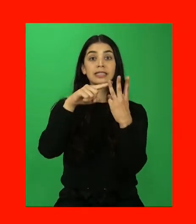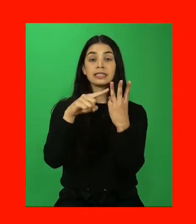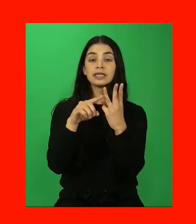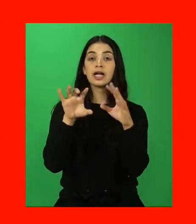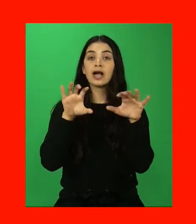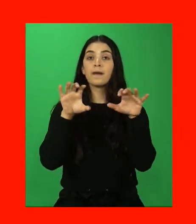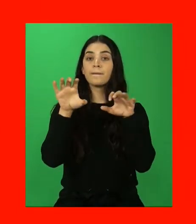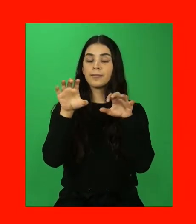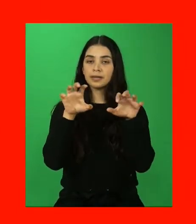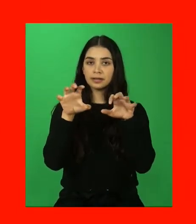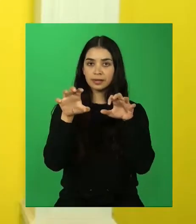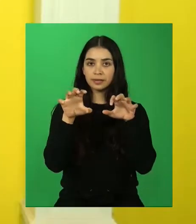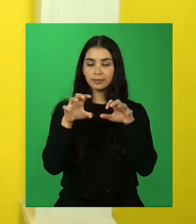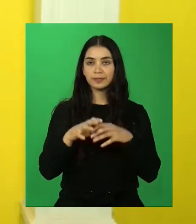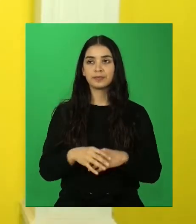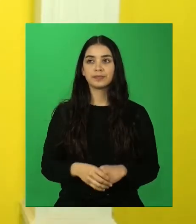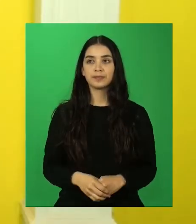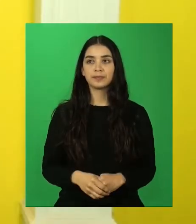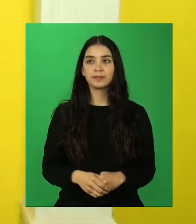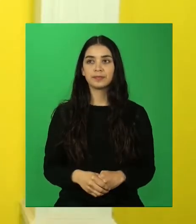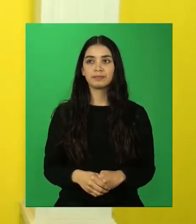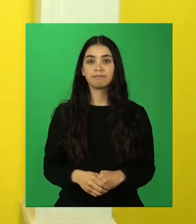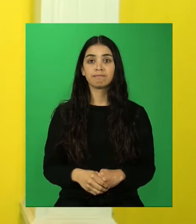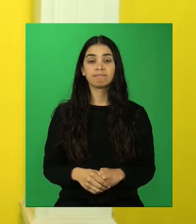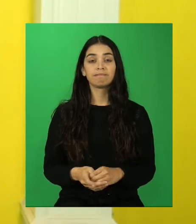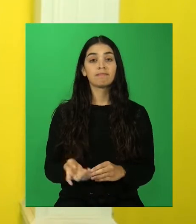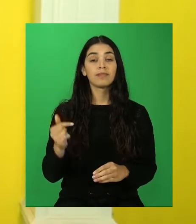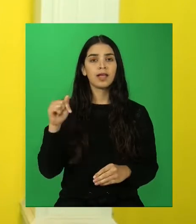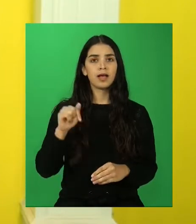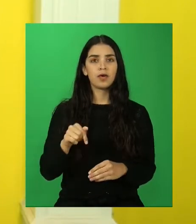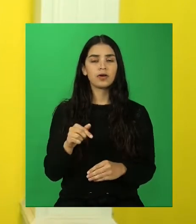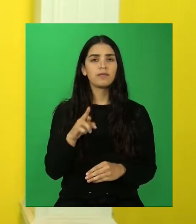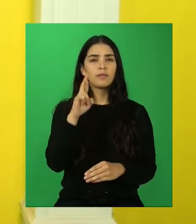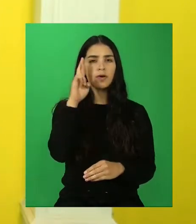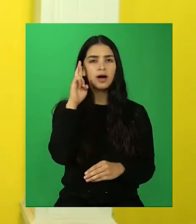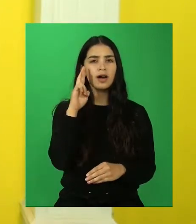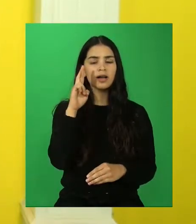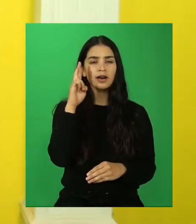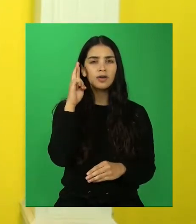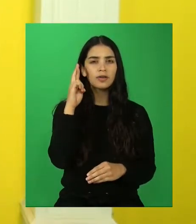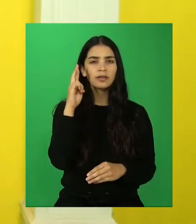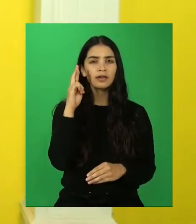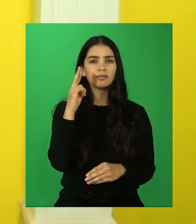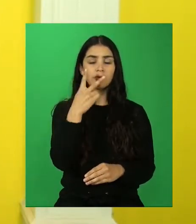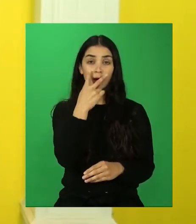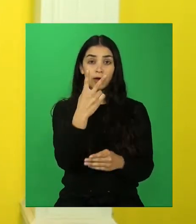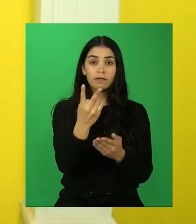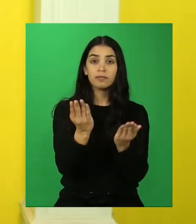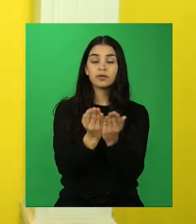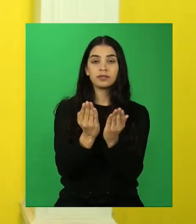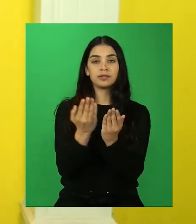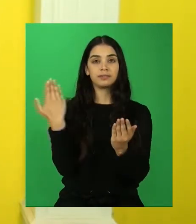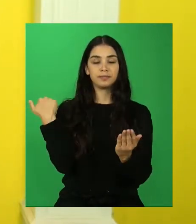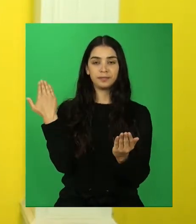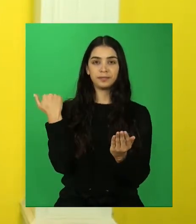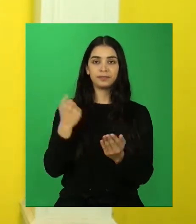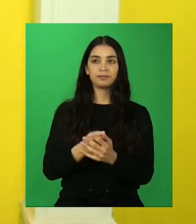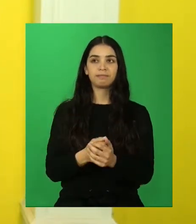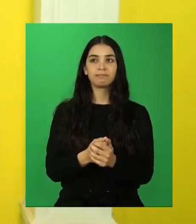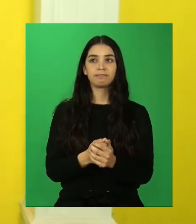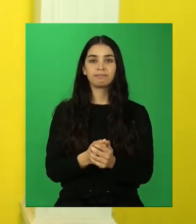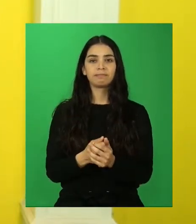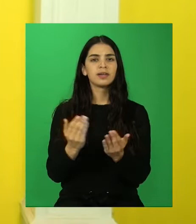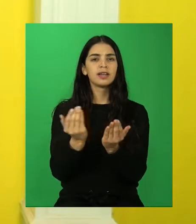la materia. Para ello vamos a recordar lo que vimos la clase anterior. En la